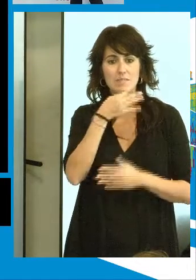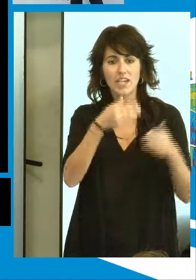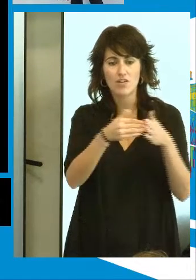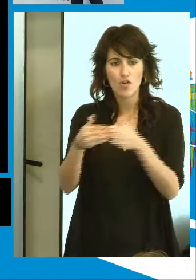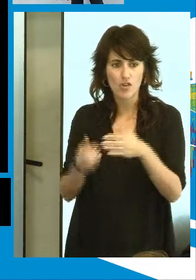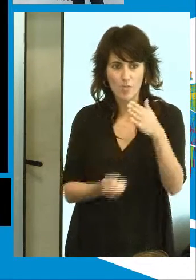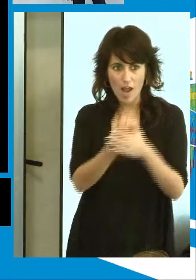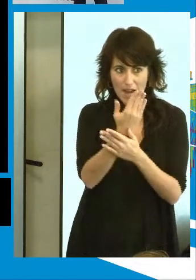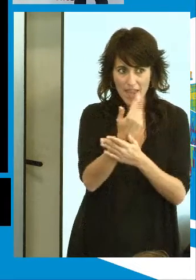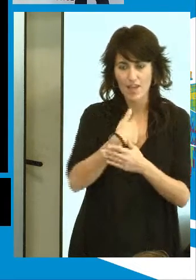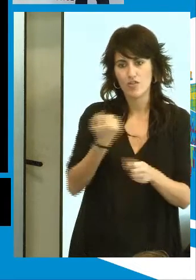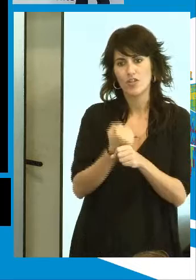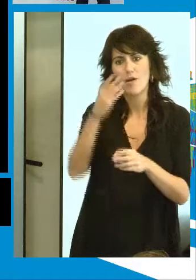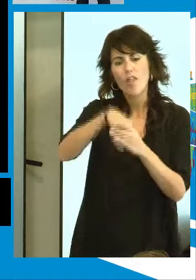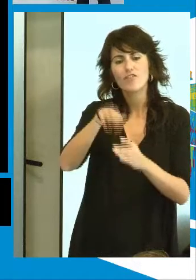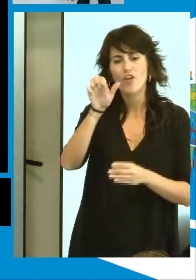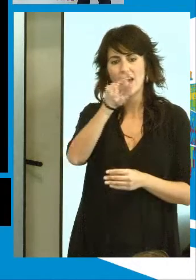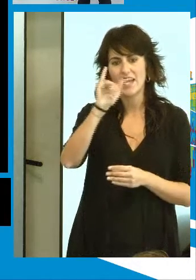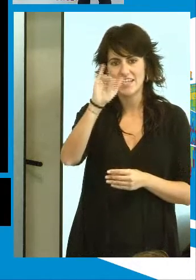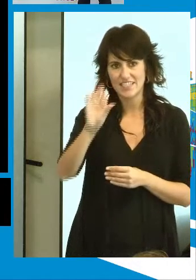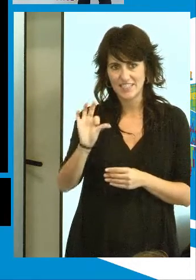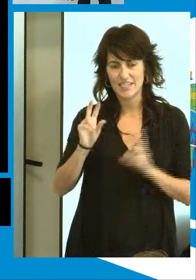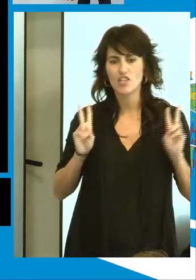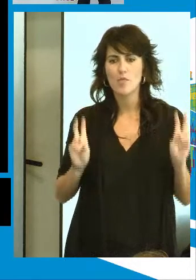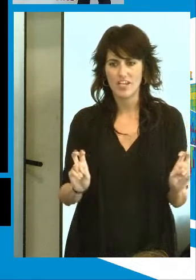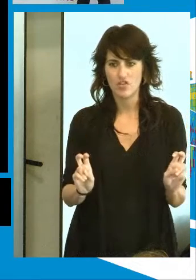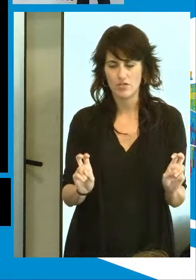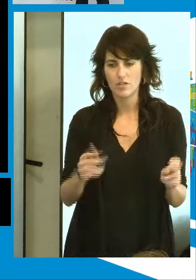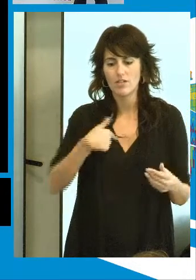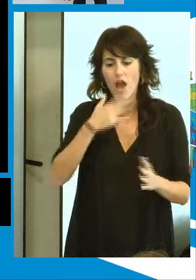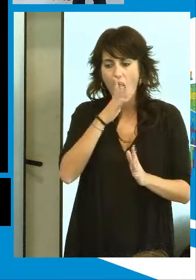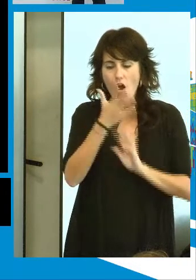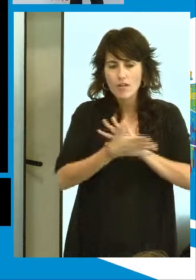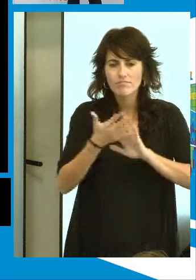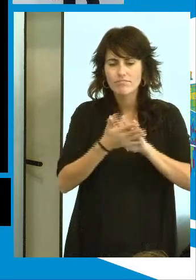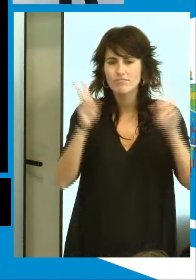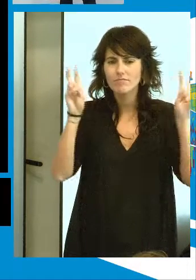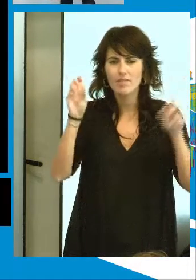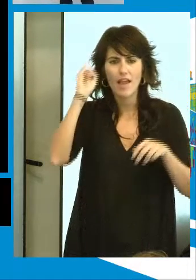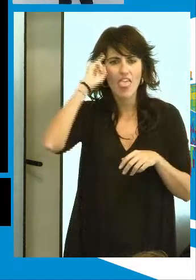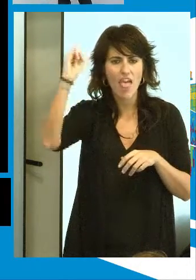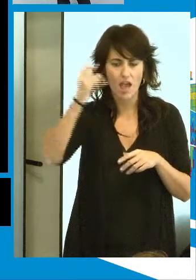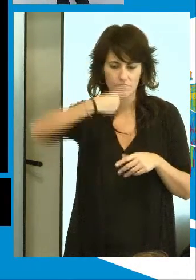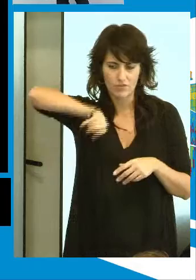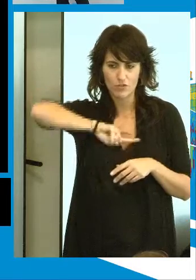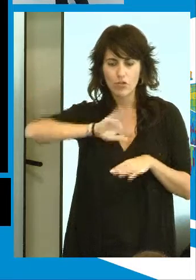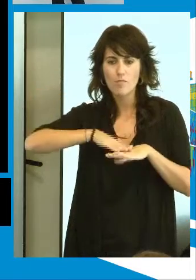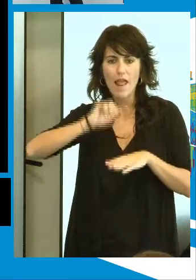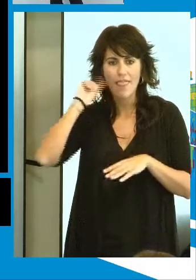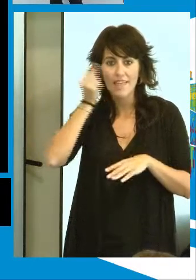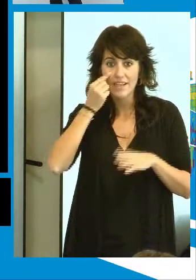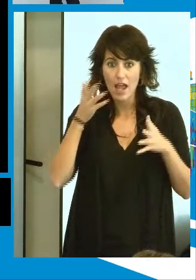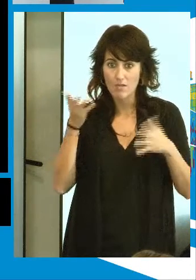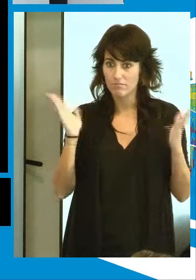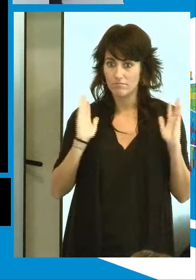mañana, trabajo en Eris Innovation y ahora os voy a hablar de una idea que tenemos para detectar de forma